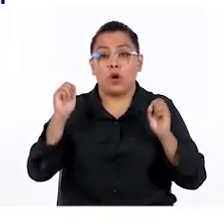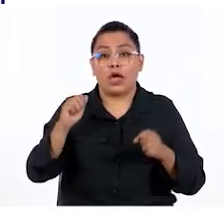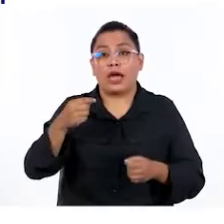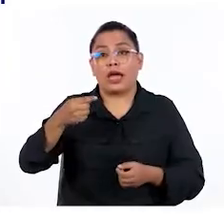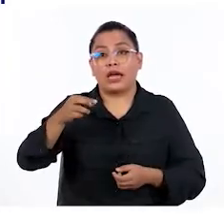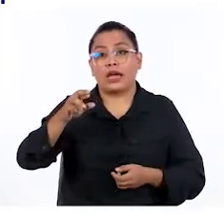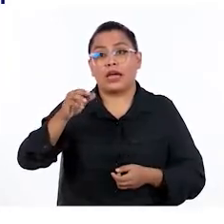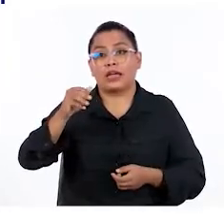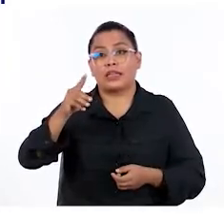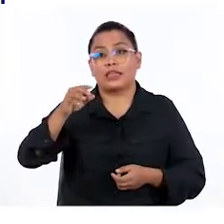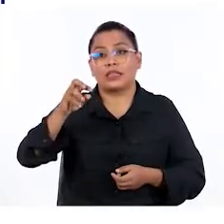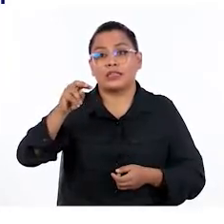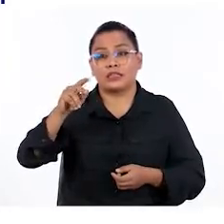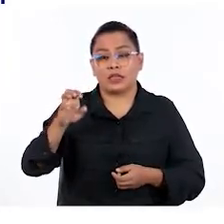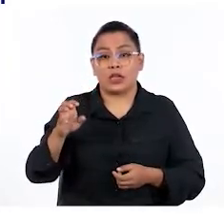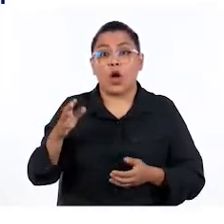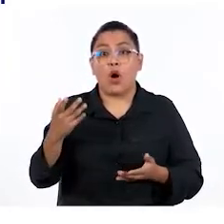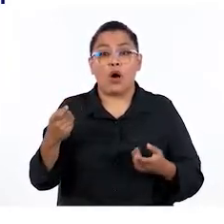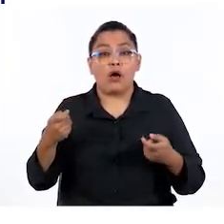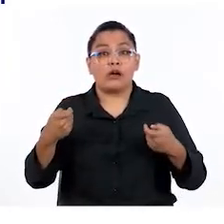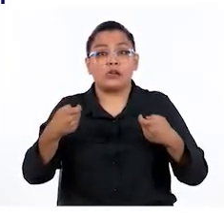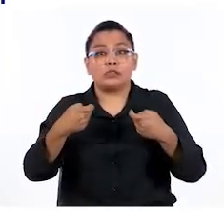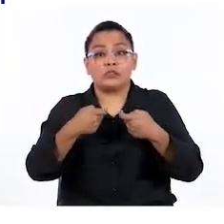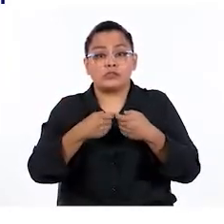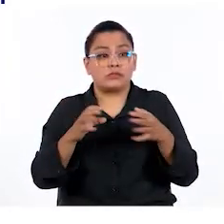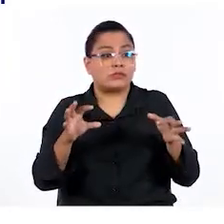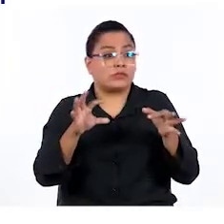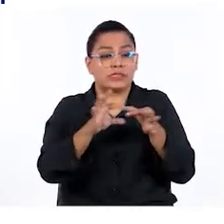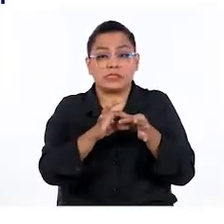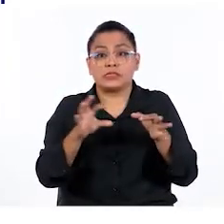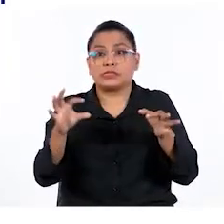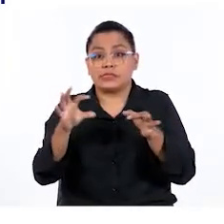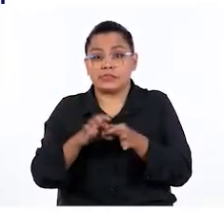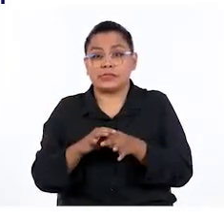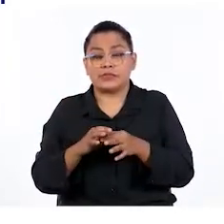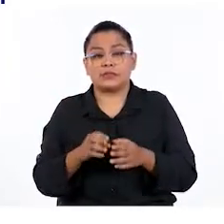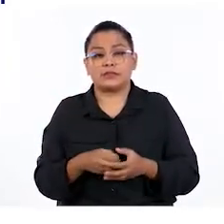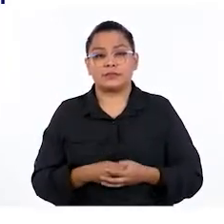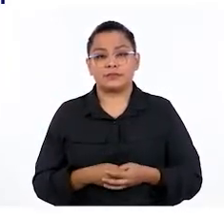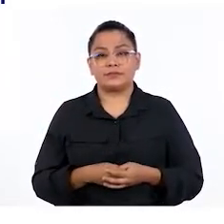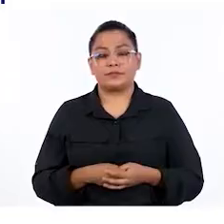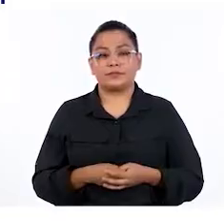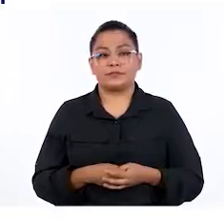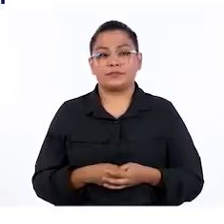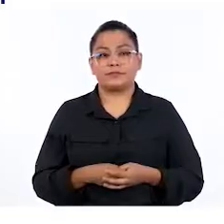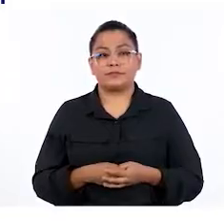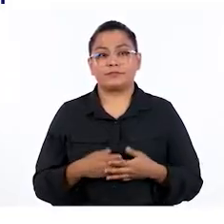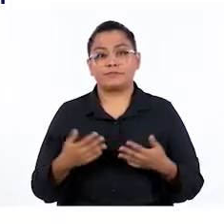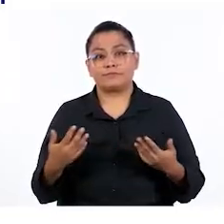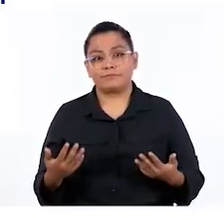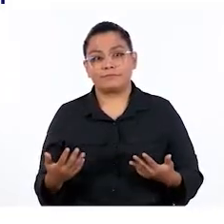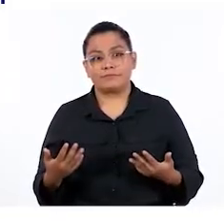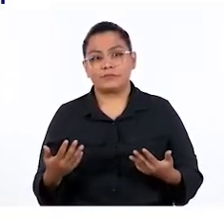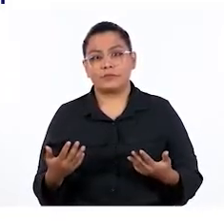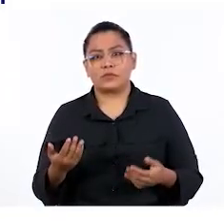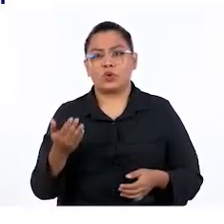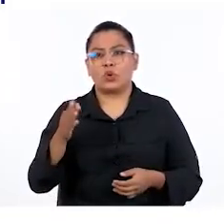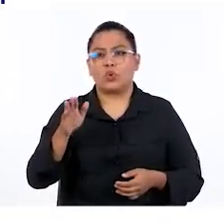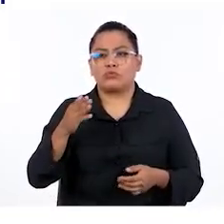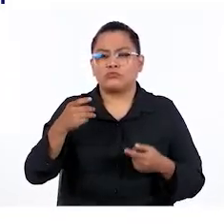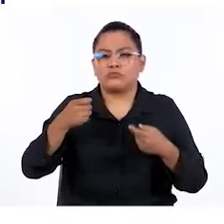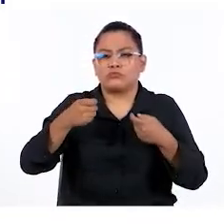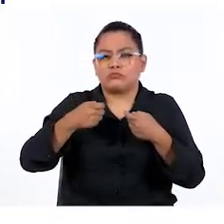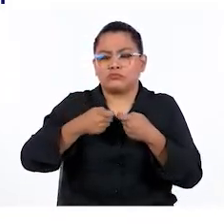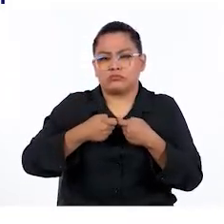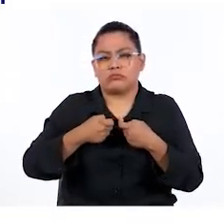ser enlaces inestables de los nucleótidos trifosfatados. Pues, ¿cómo utilizamos esta